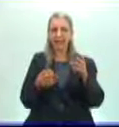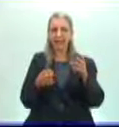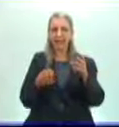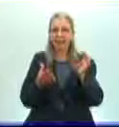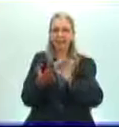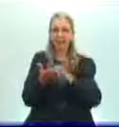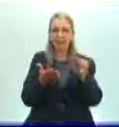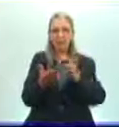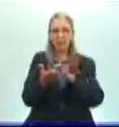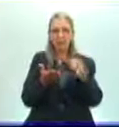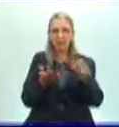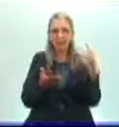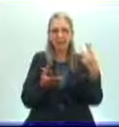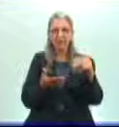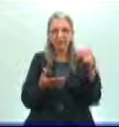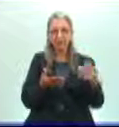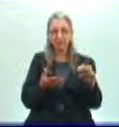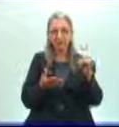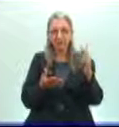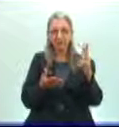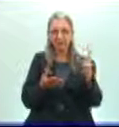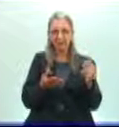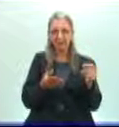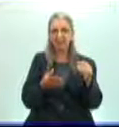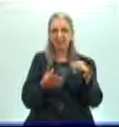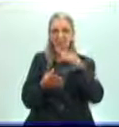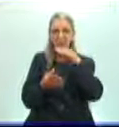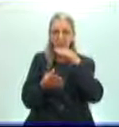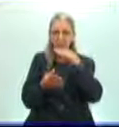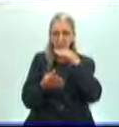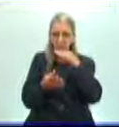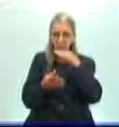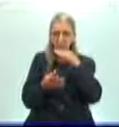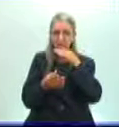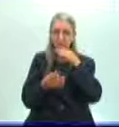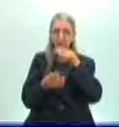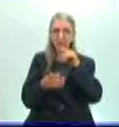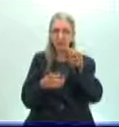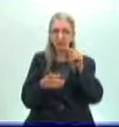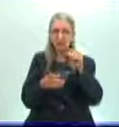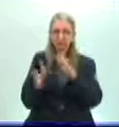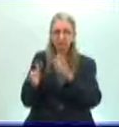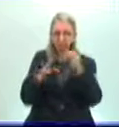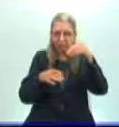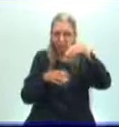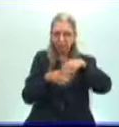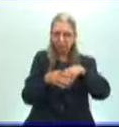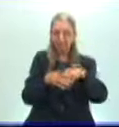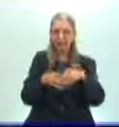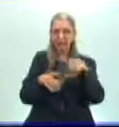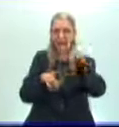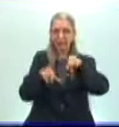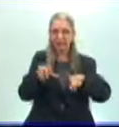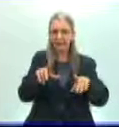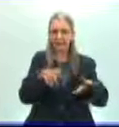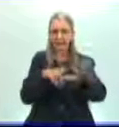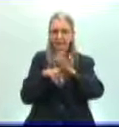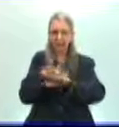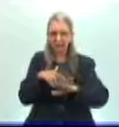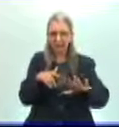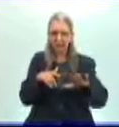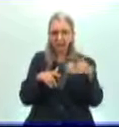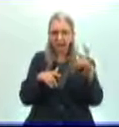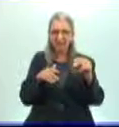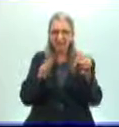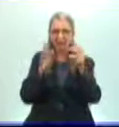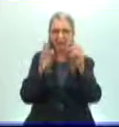el libro azul, ya lo hemos orientado en otras clases, geometría plana y elementos de trigonometría sería el capítulo, y quiero orientarles el ejercicio